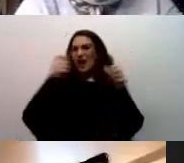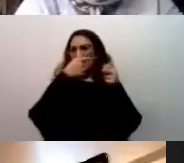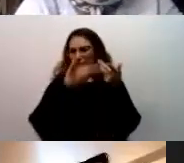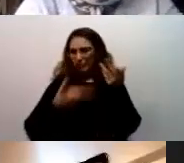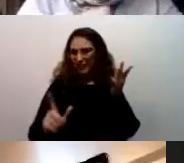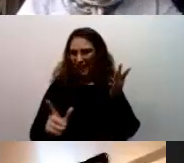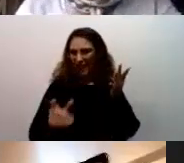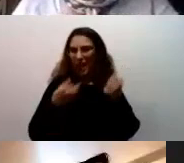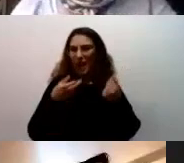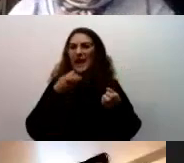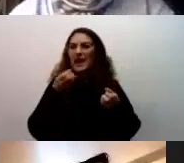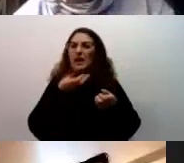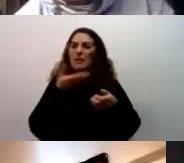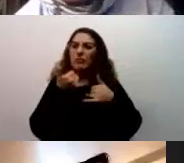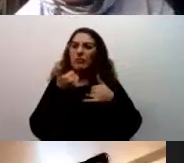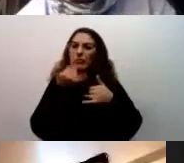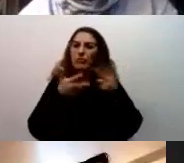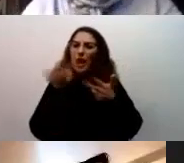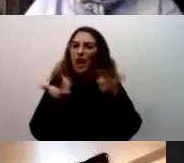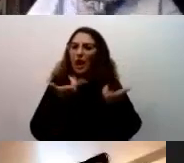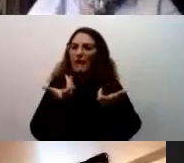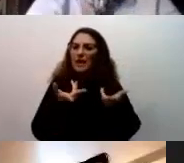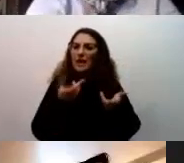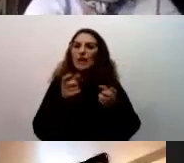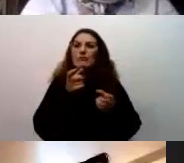discapacitado, el minusválido, persona con capacidad diferente.